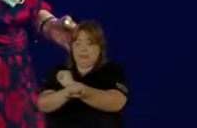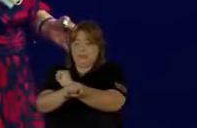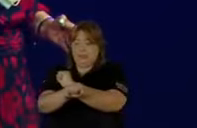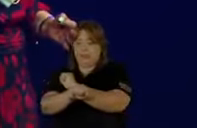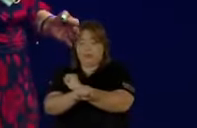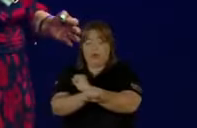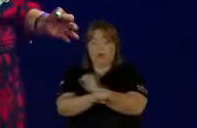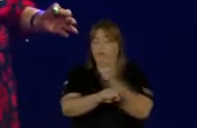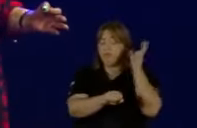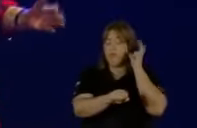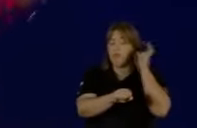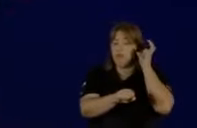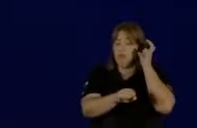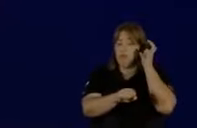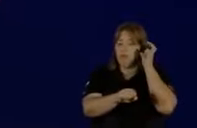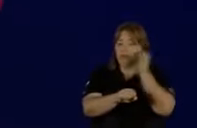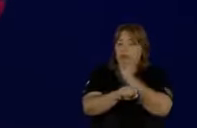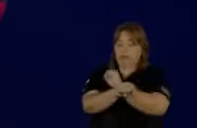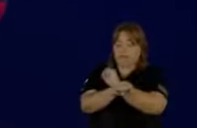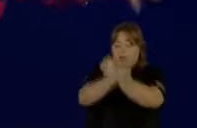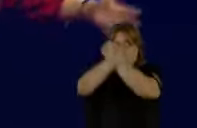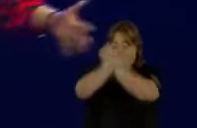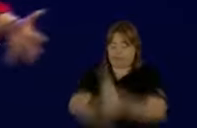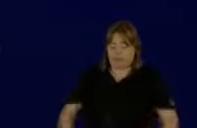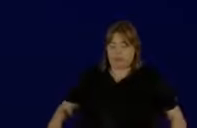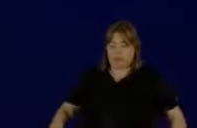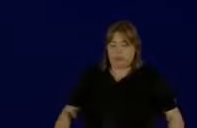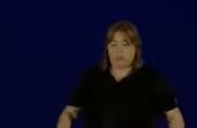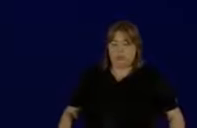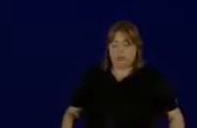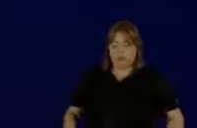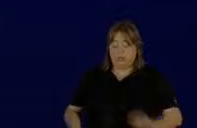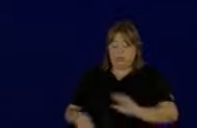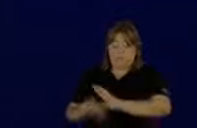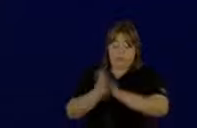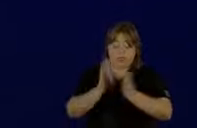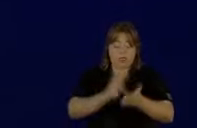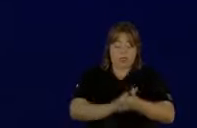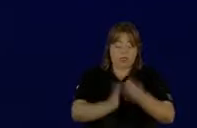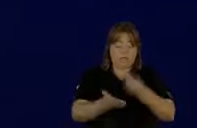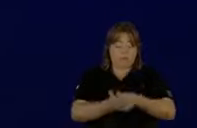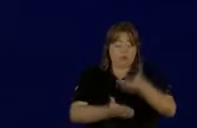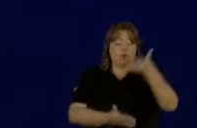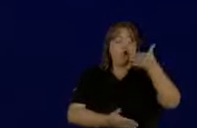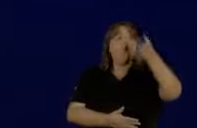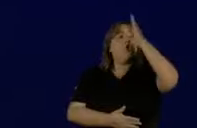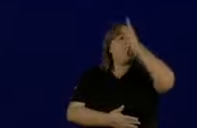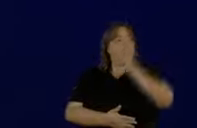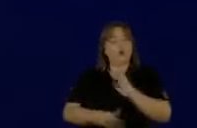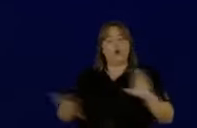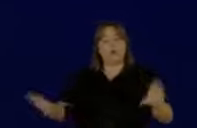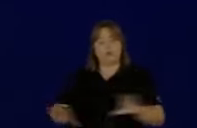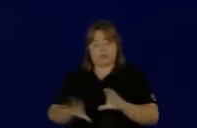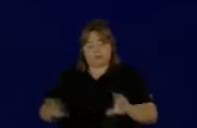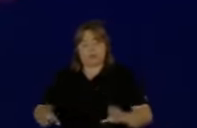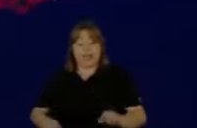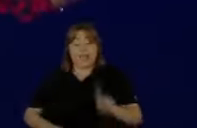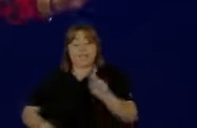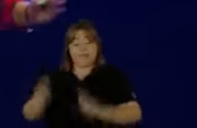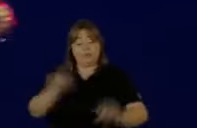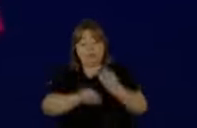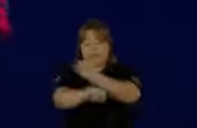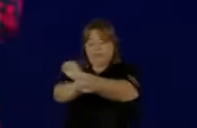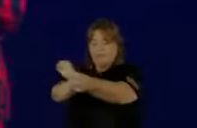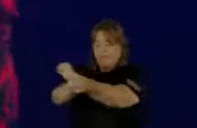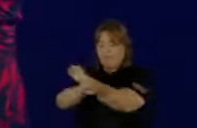Oye, de la cautividad a la prosperidad. Eso lo hace Dios. Saca a los